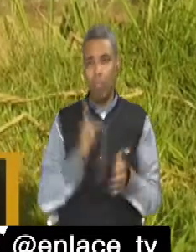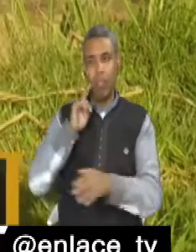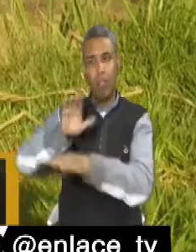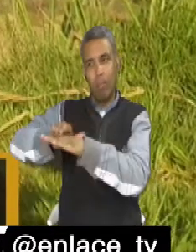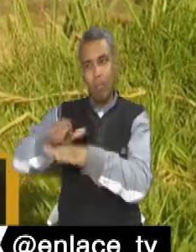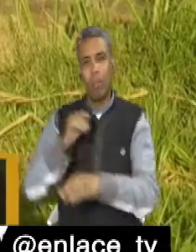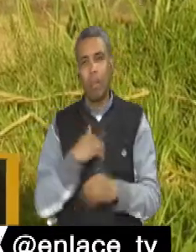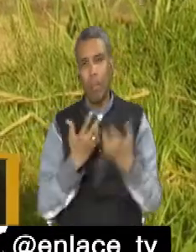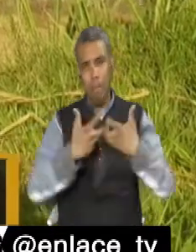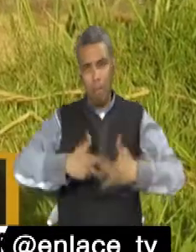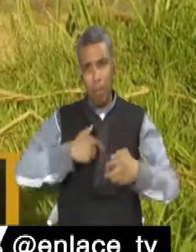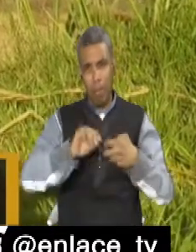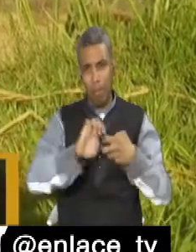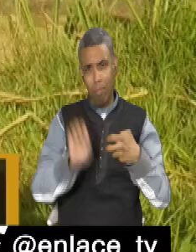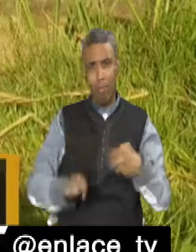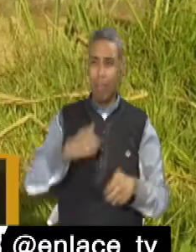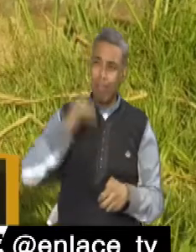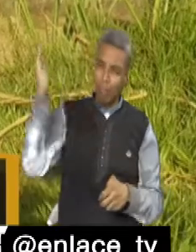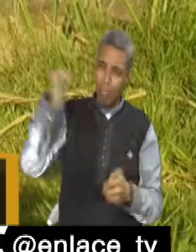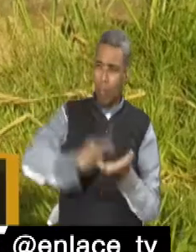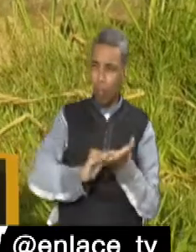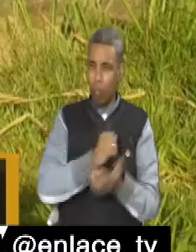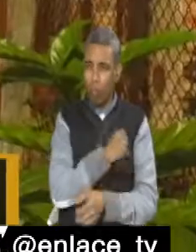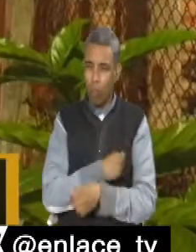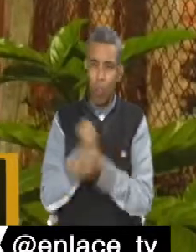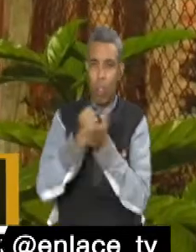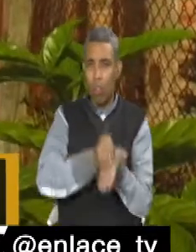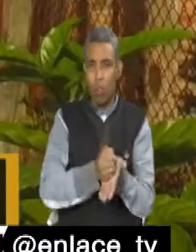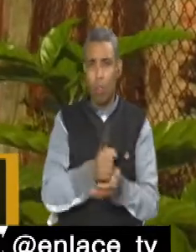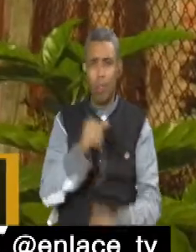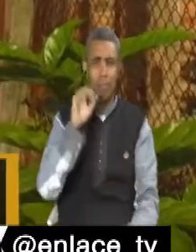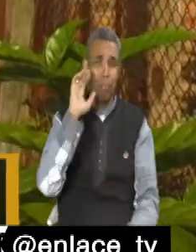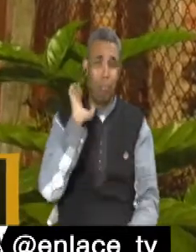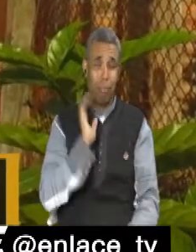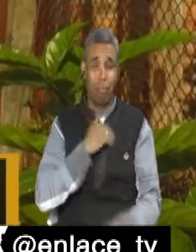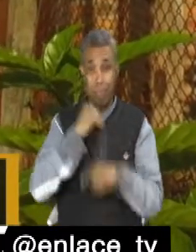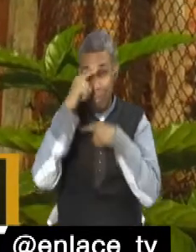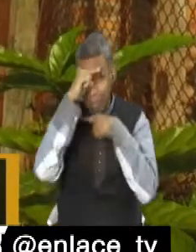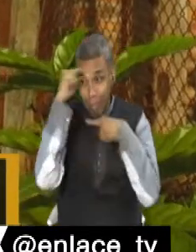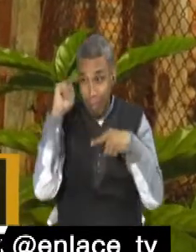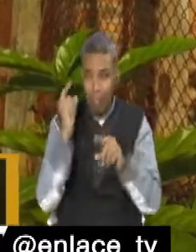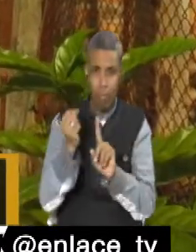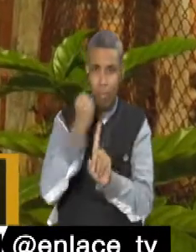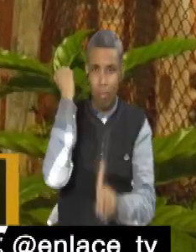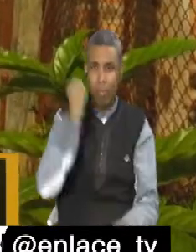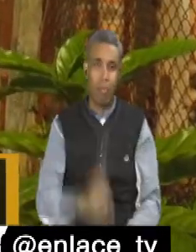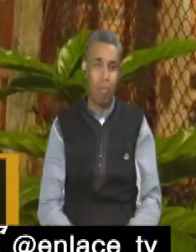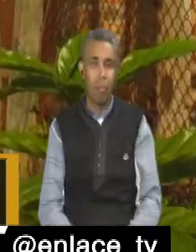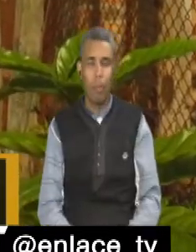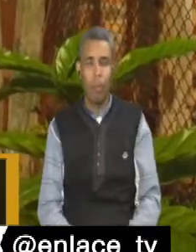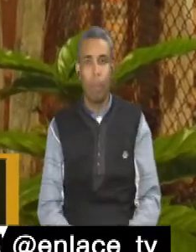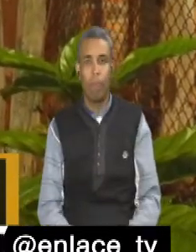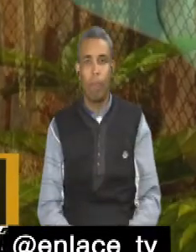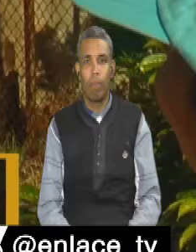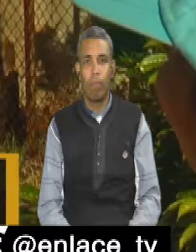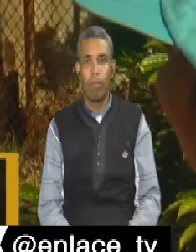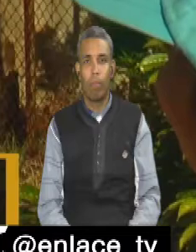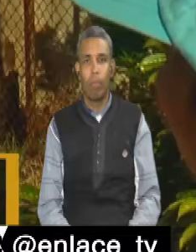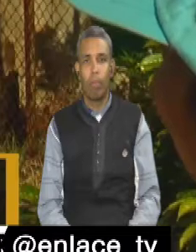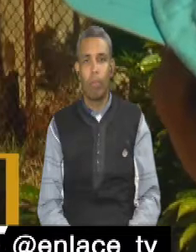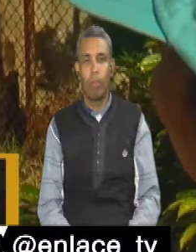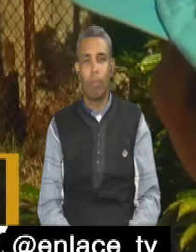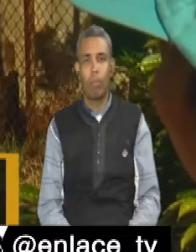impide que la maquinaria pueda continuar con la construcción de la misma, pero hasta el momento no han recibido ninguna respuesta. Se solicitó